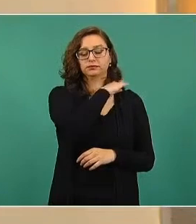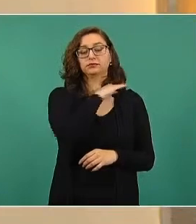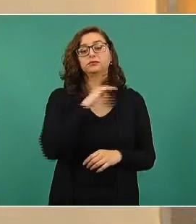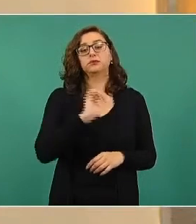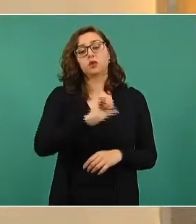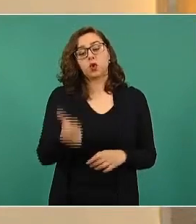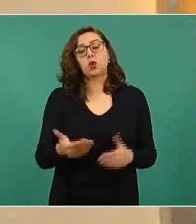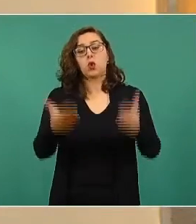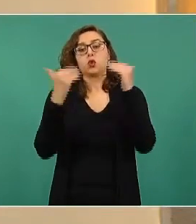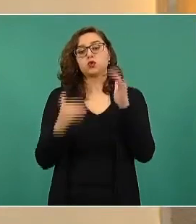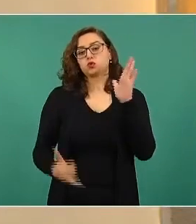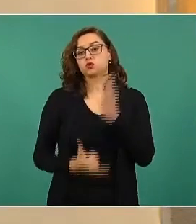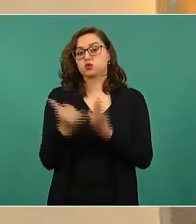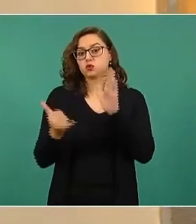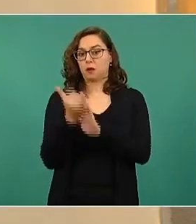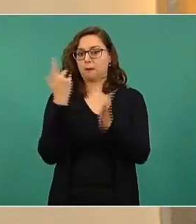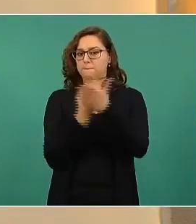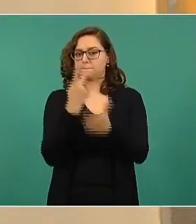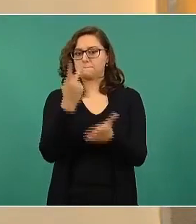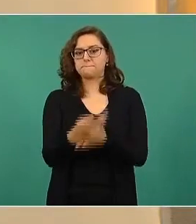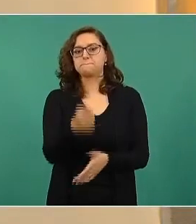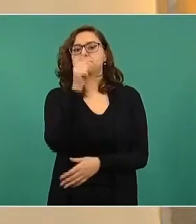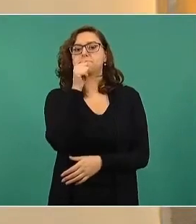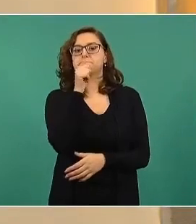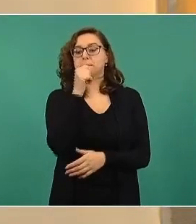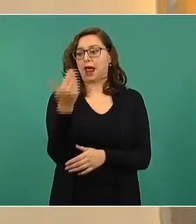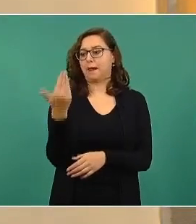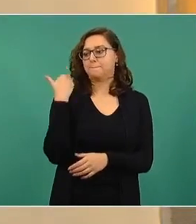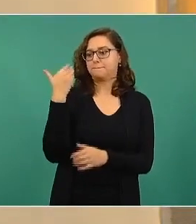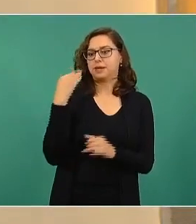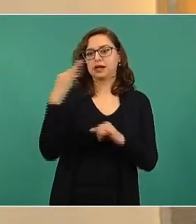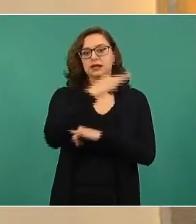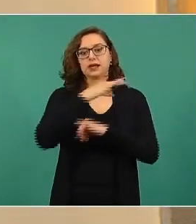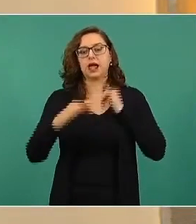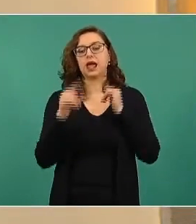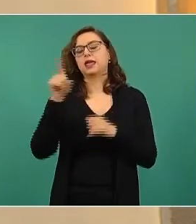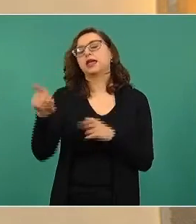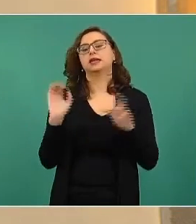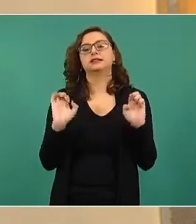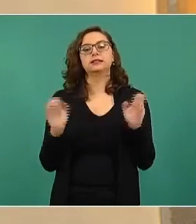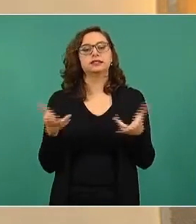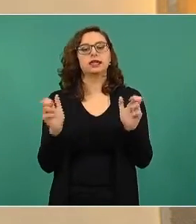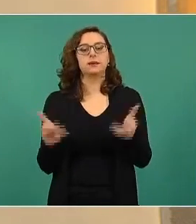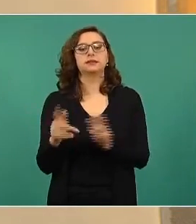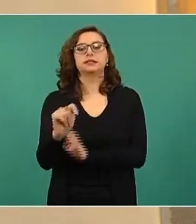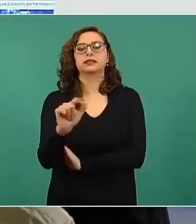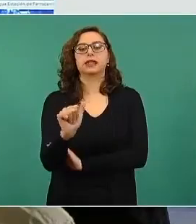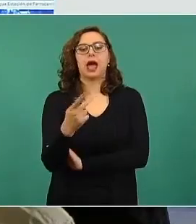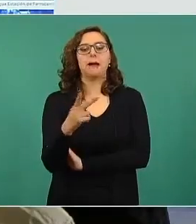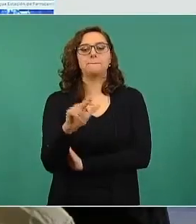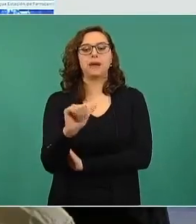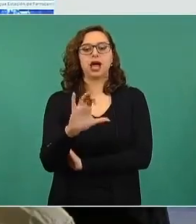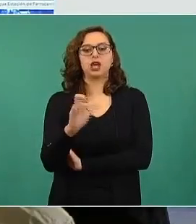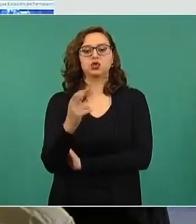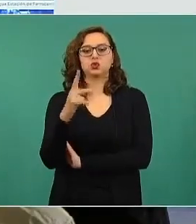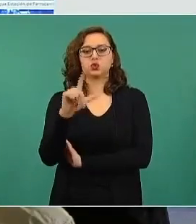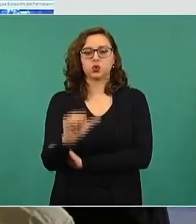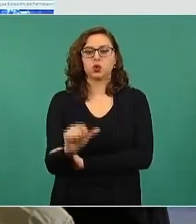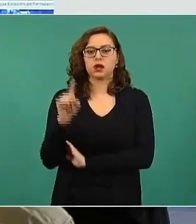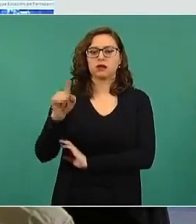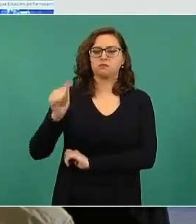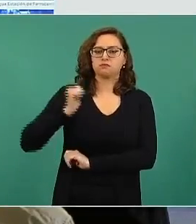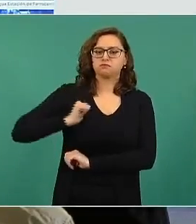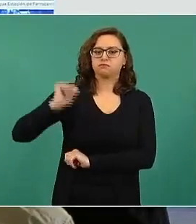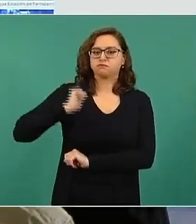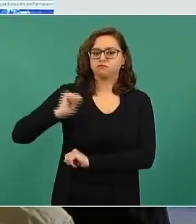de concluir, es en Tapachula, Chiapas, terminamos la rehabilitación de una antigua estación de principios del siglo